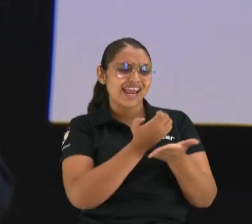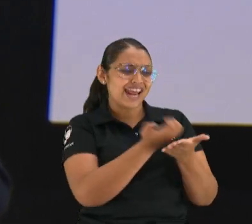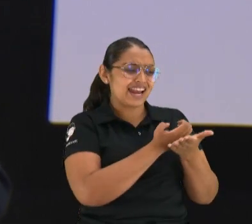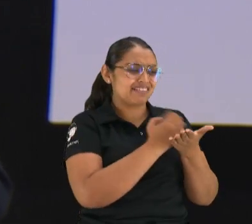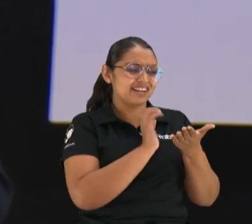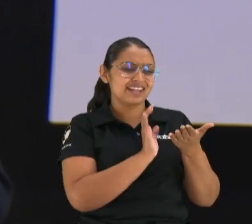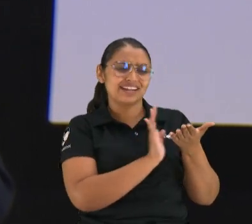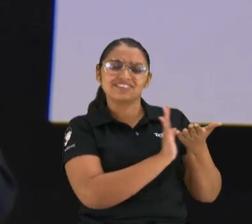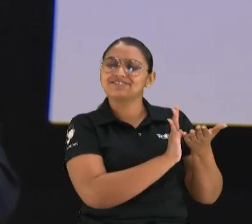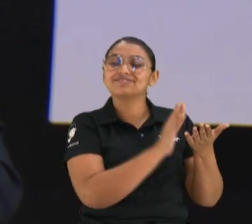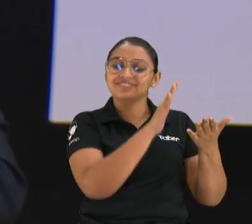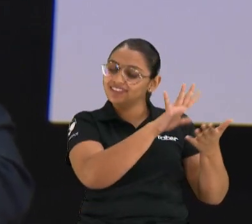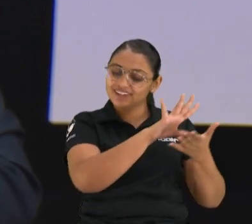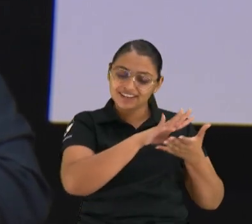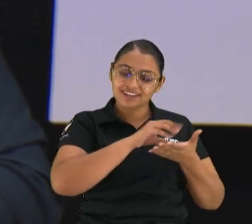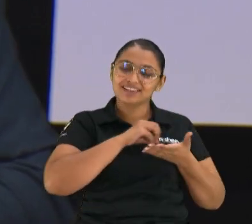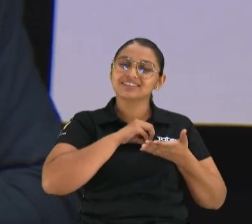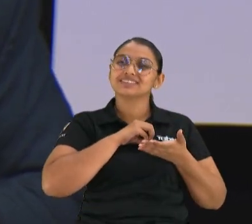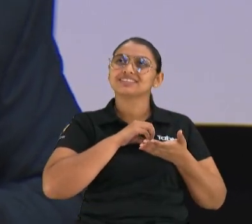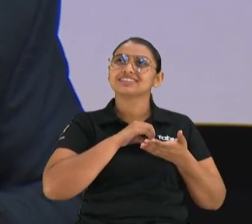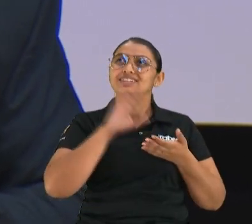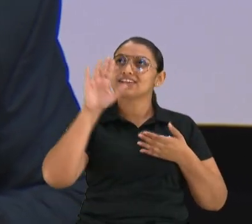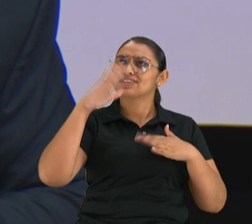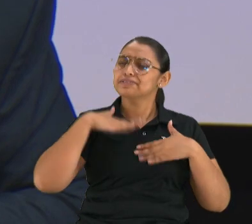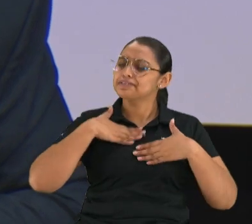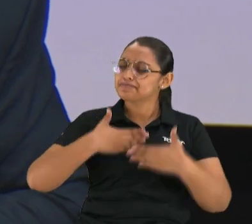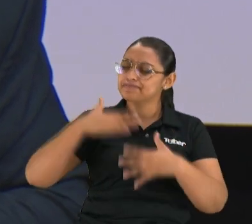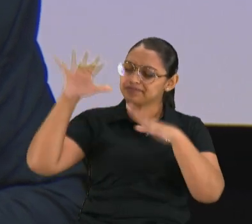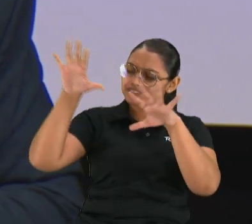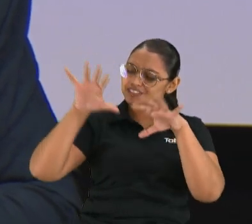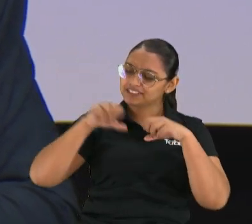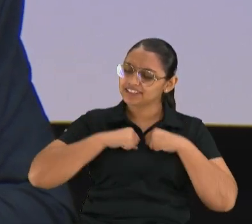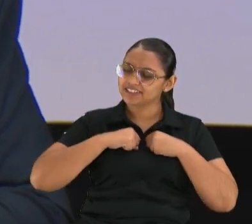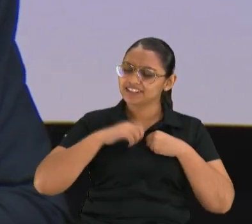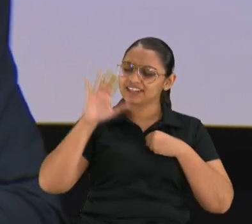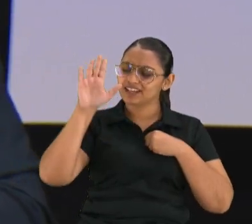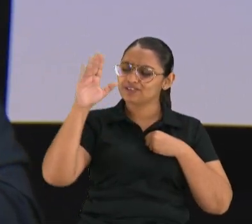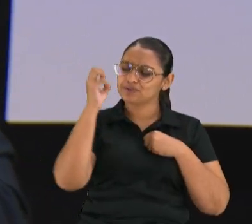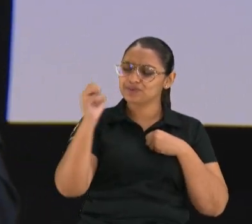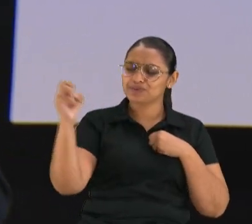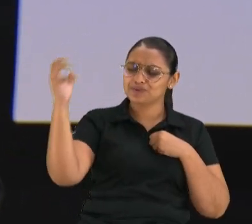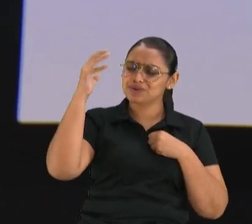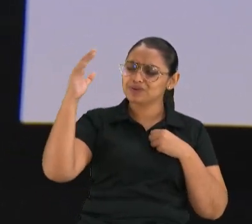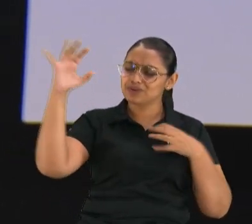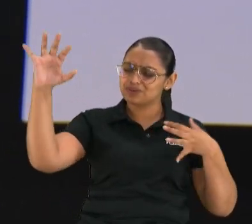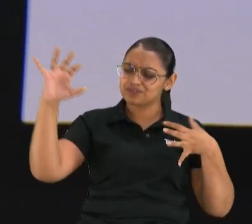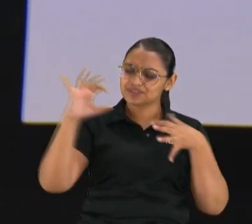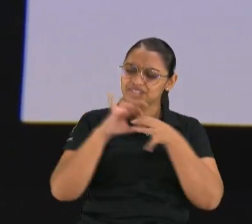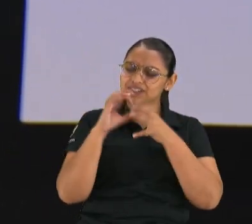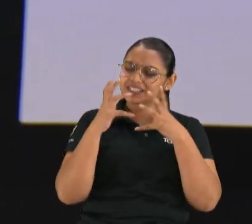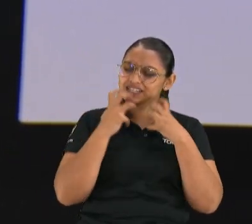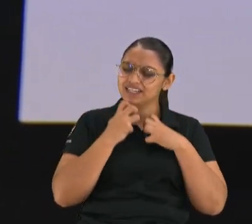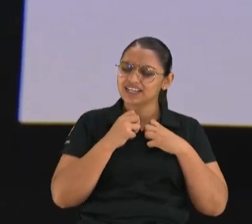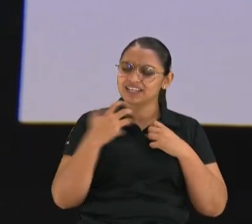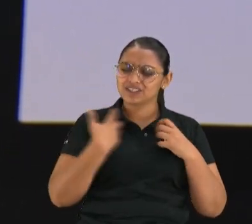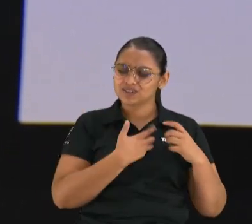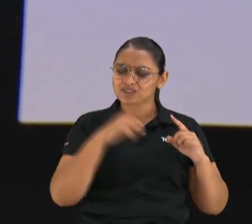tu misericordia para querer vivir en luz para correr hacia nuestro creador